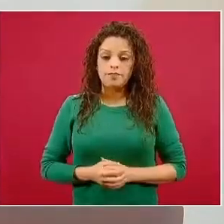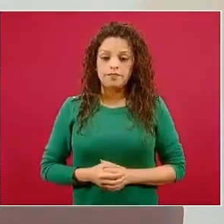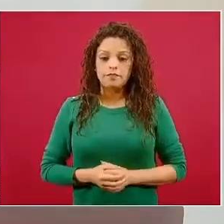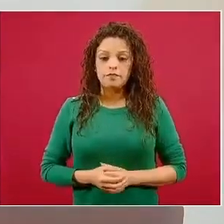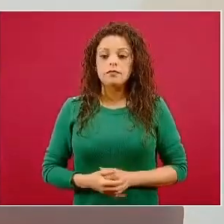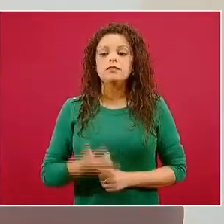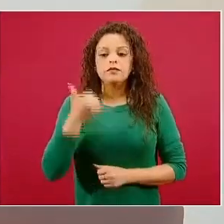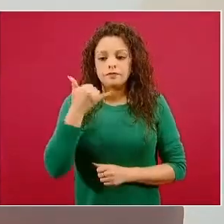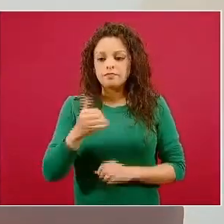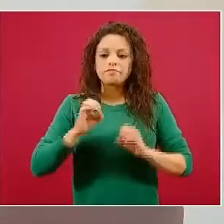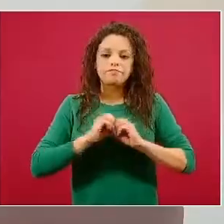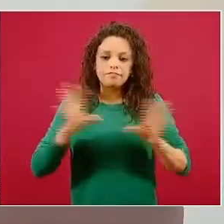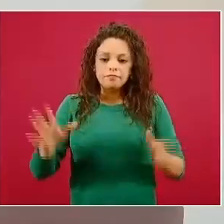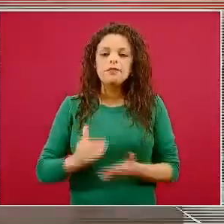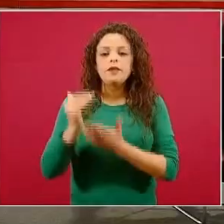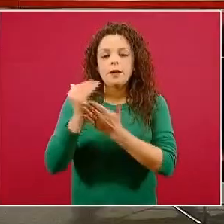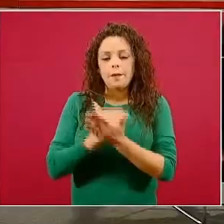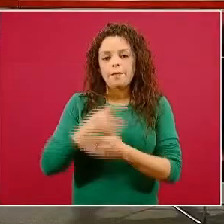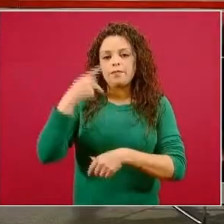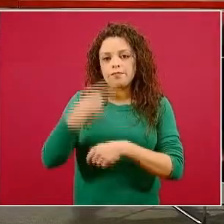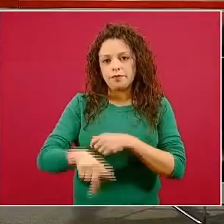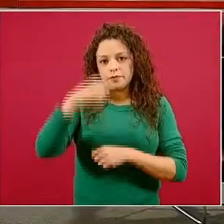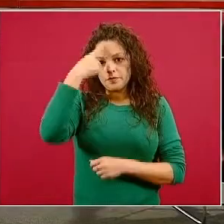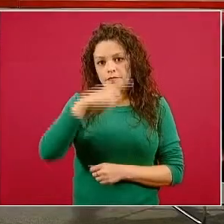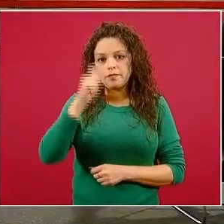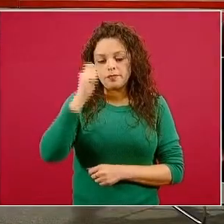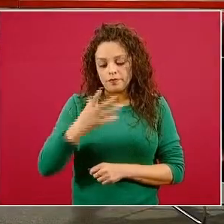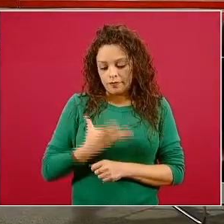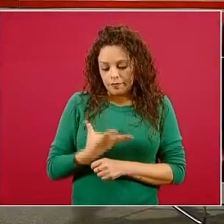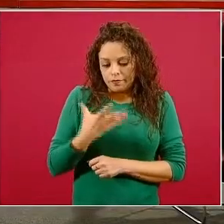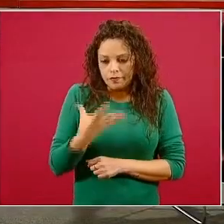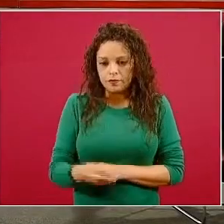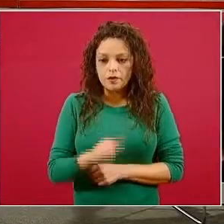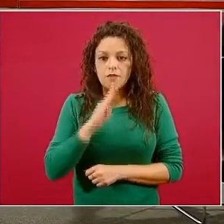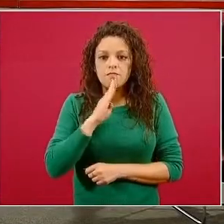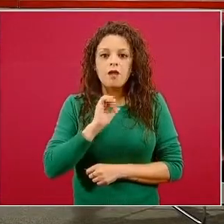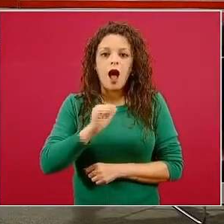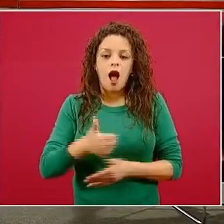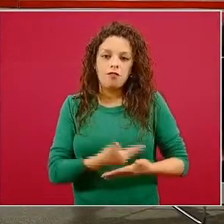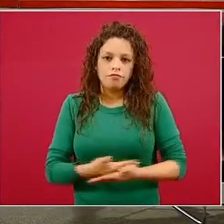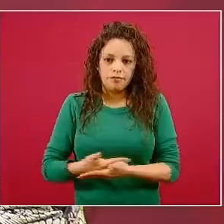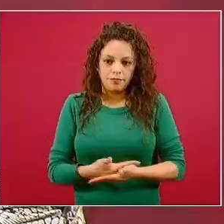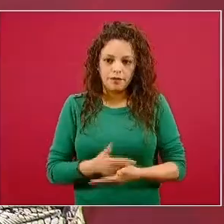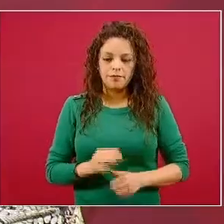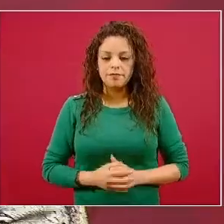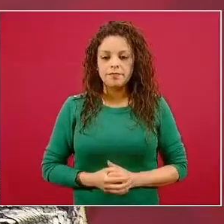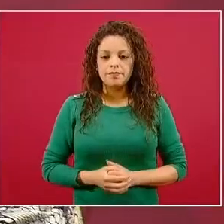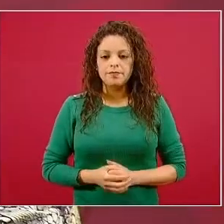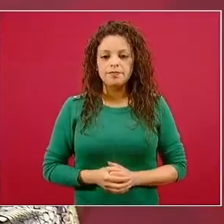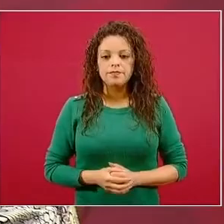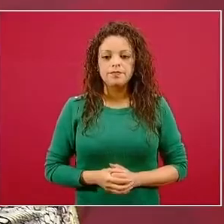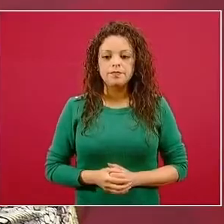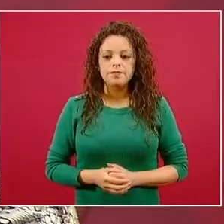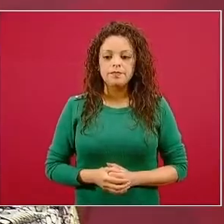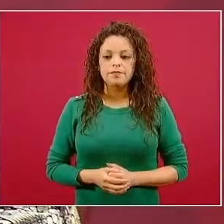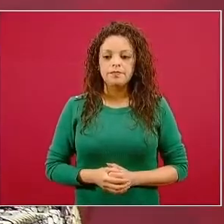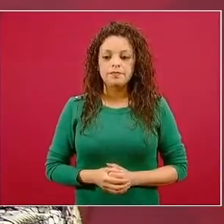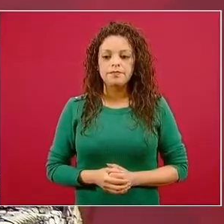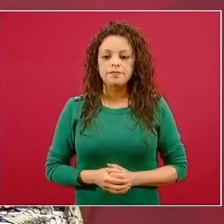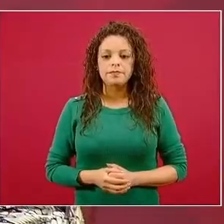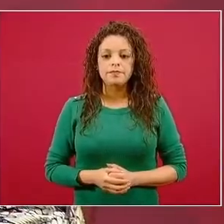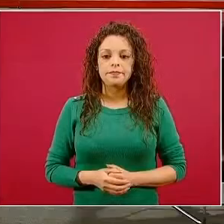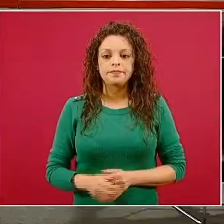evidentemente disminuir el riesgo de transmisión de la madre al bebé. Si me pasas la siguiente, por favor. ¿Cómo estamos en